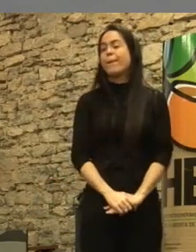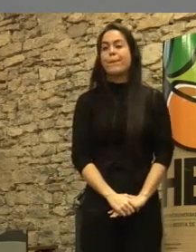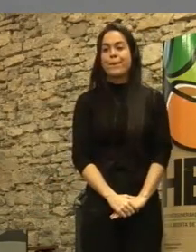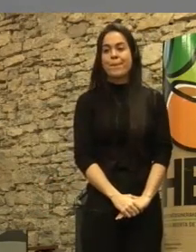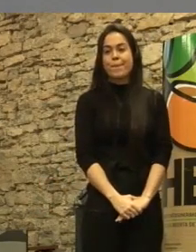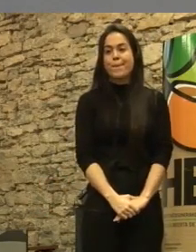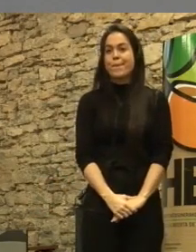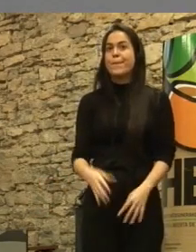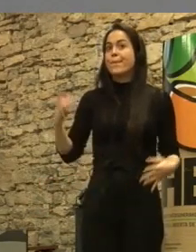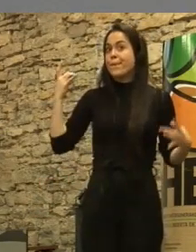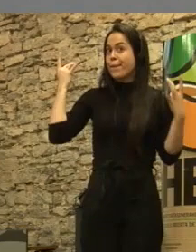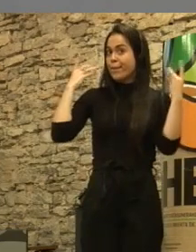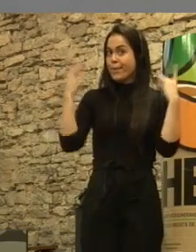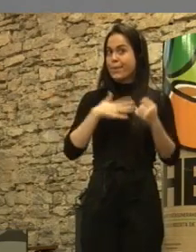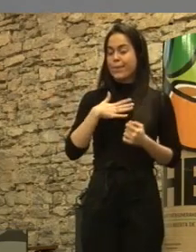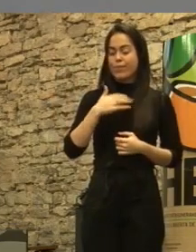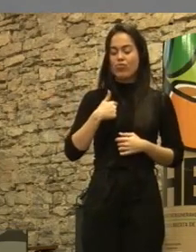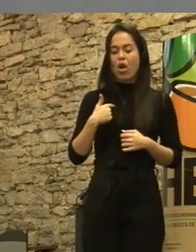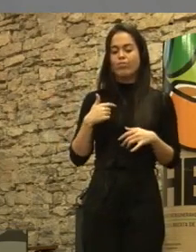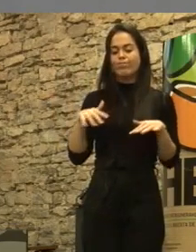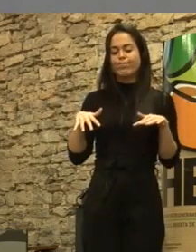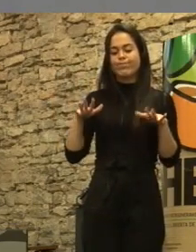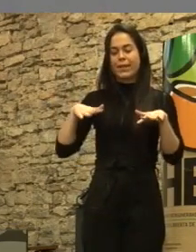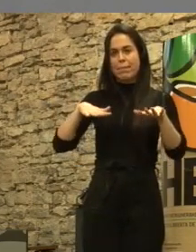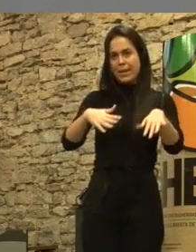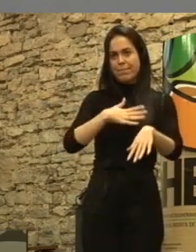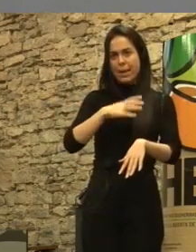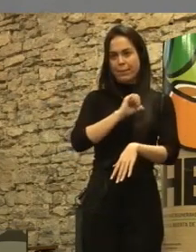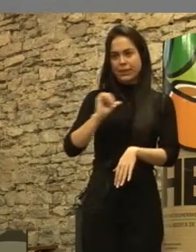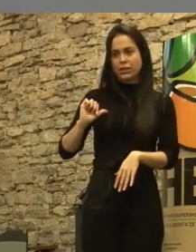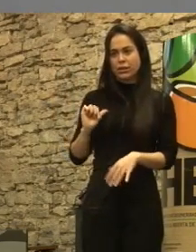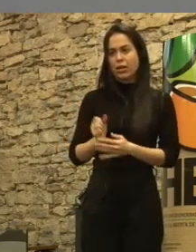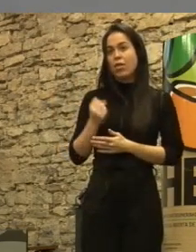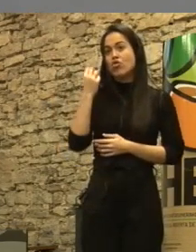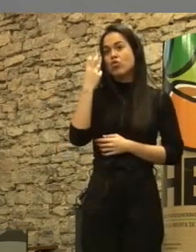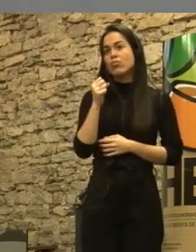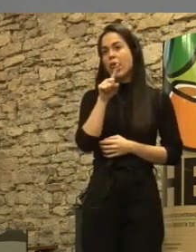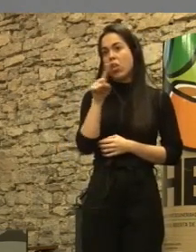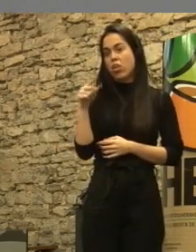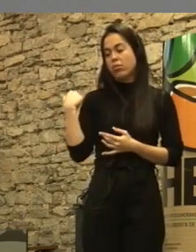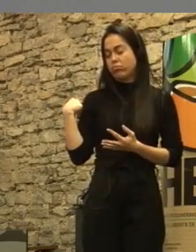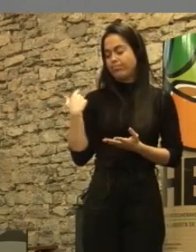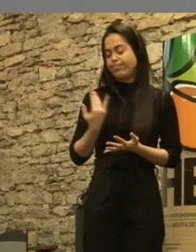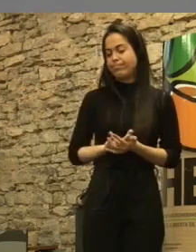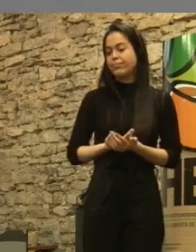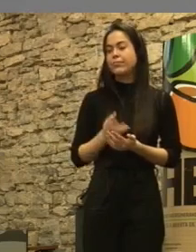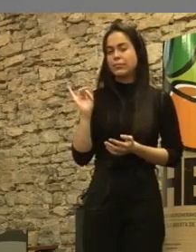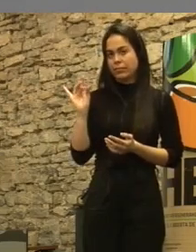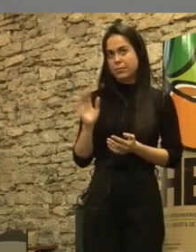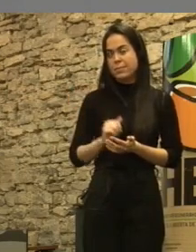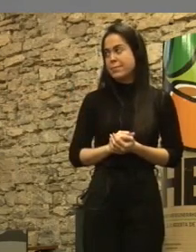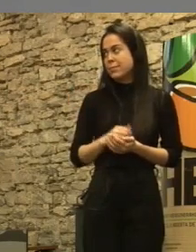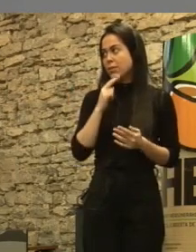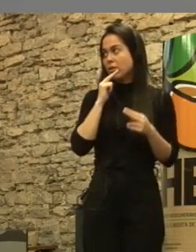la actividad que tengo yo tengo una pequeña campaña mía, absolutamente personal, desde 2011, 2011, que se